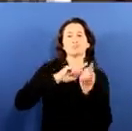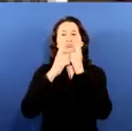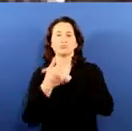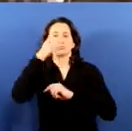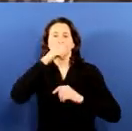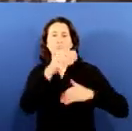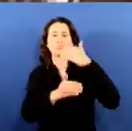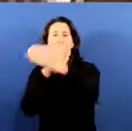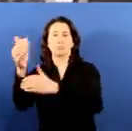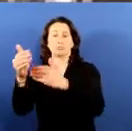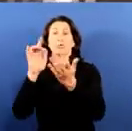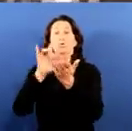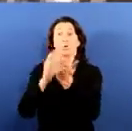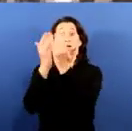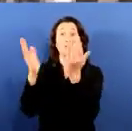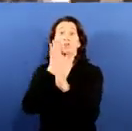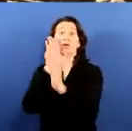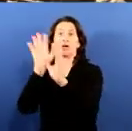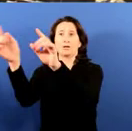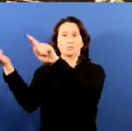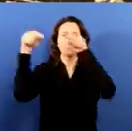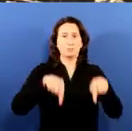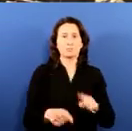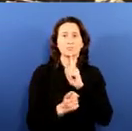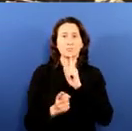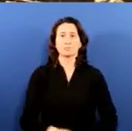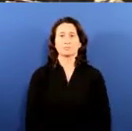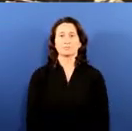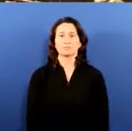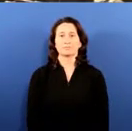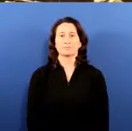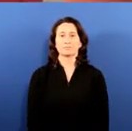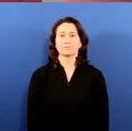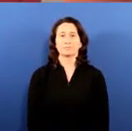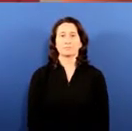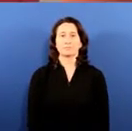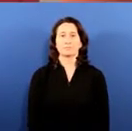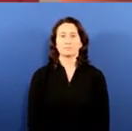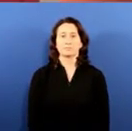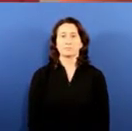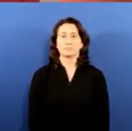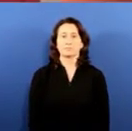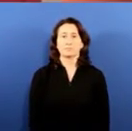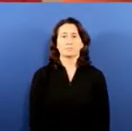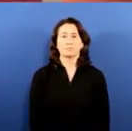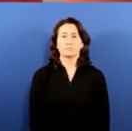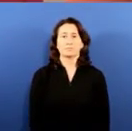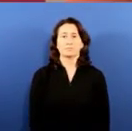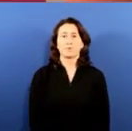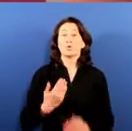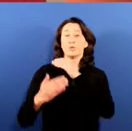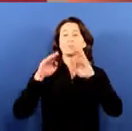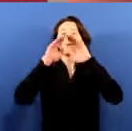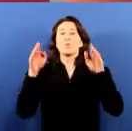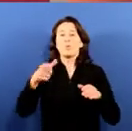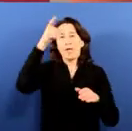o Aslor. A través de la exposición haremos un viaje en el tiempo para conocer la vida y el comportamiento de estos homínidos que